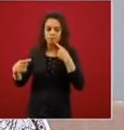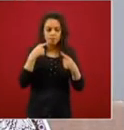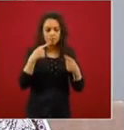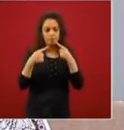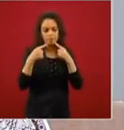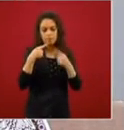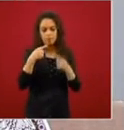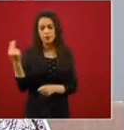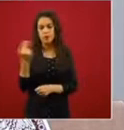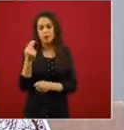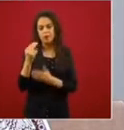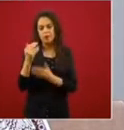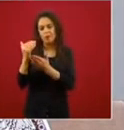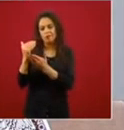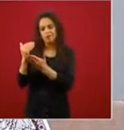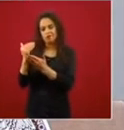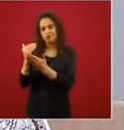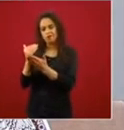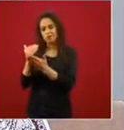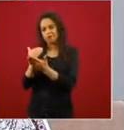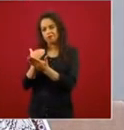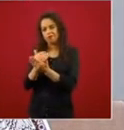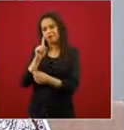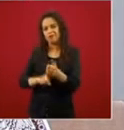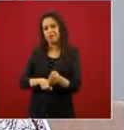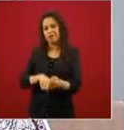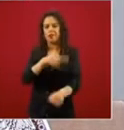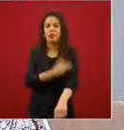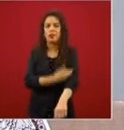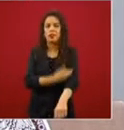reducir el aparato burocrático,